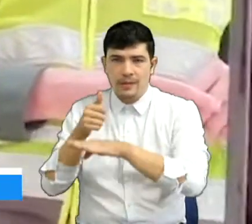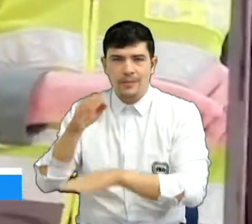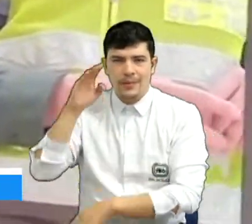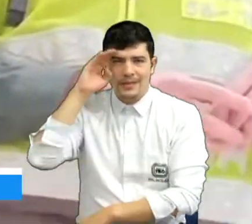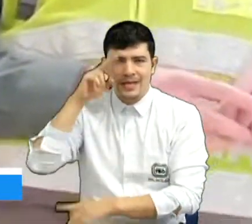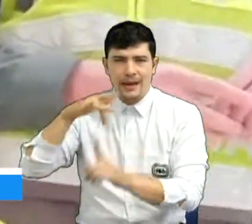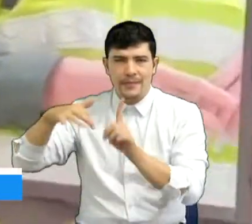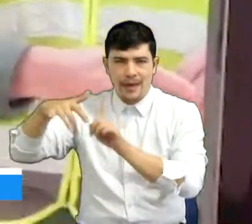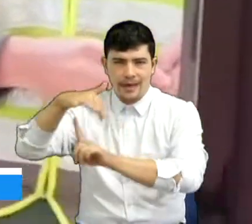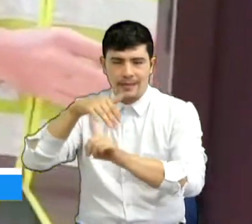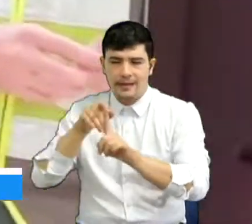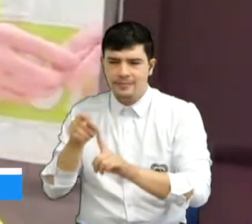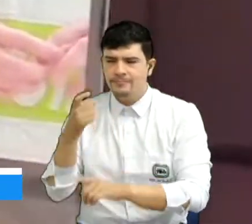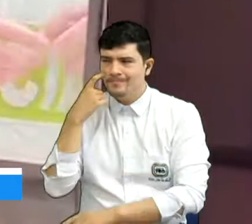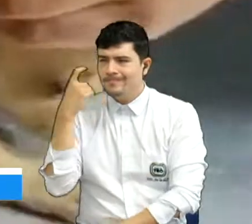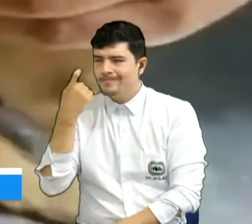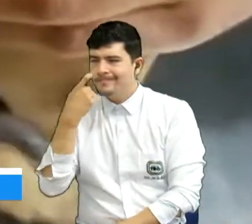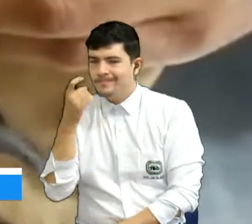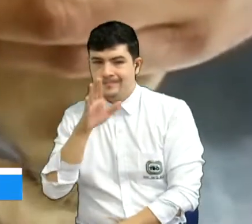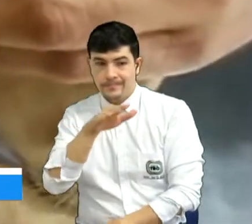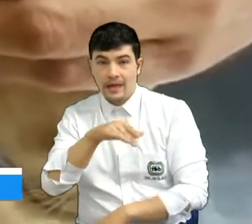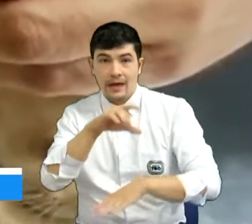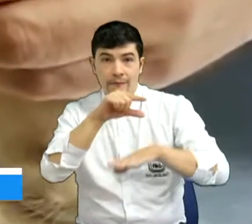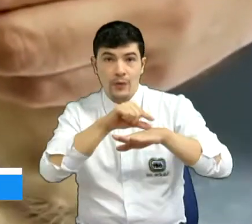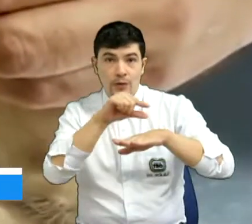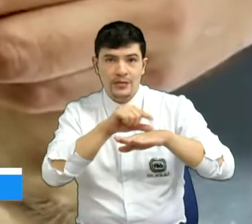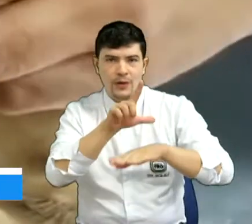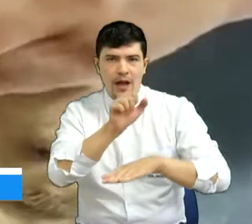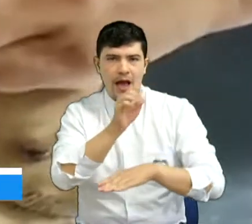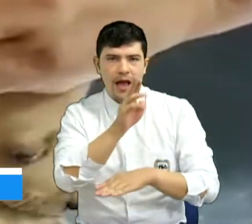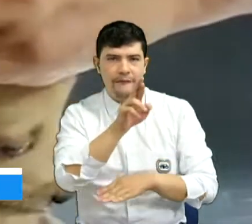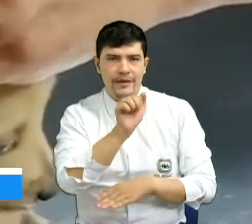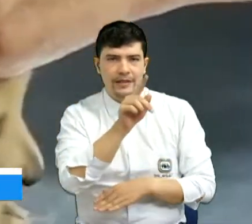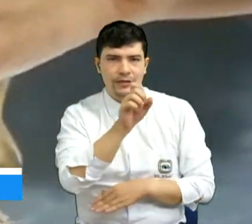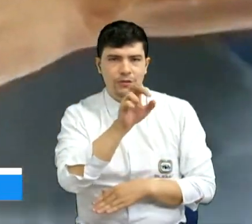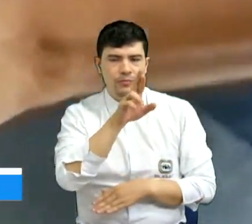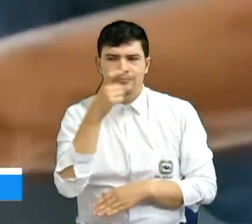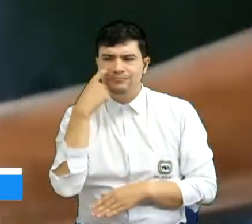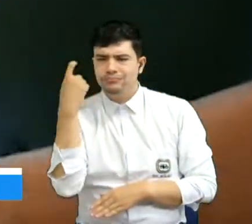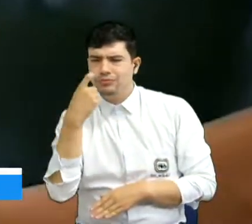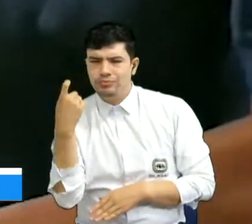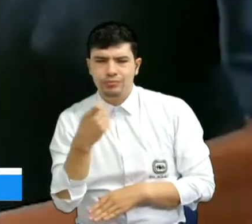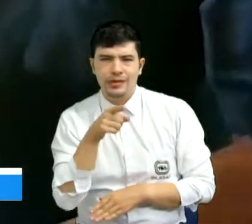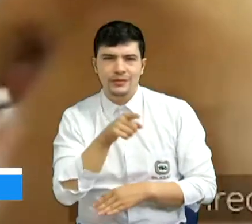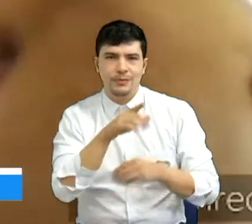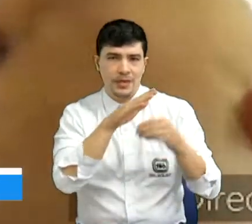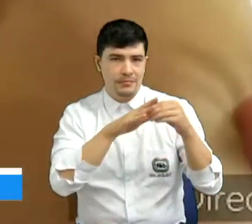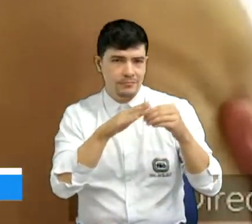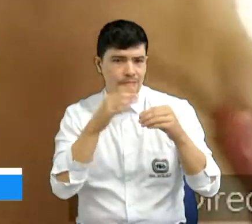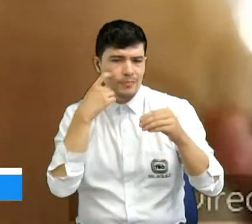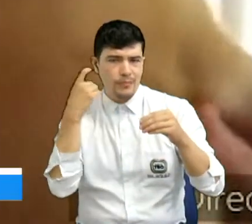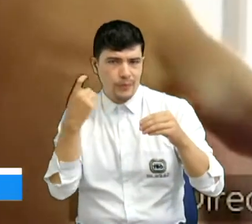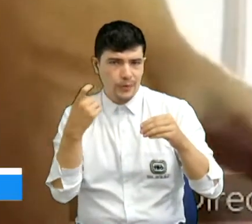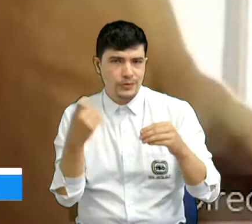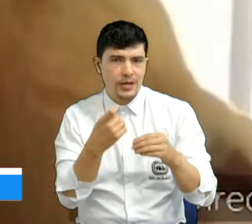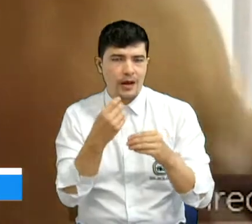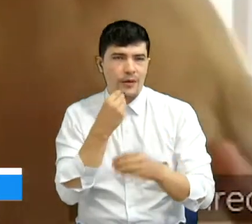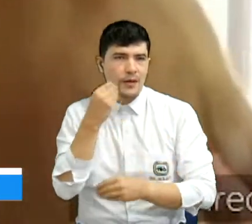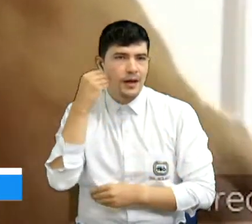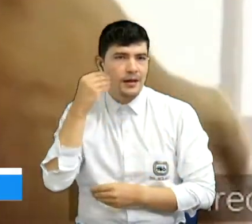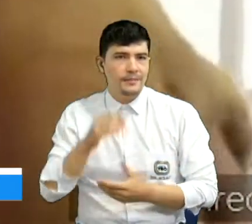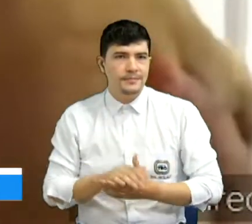quien se dio a la tarea de buscar a través de la Fundación El Labrador una mascota en busca de hogar. La Fundación El Labrador te entrega la